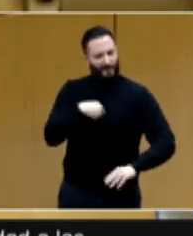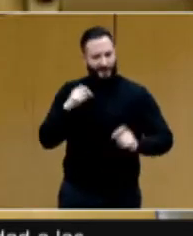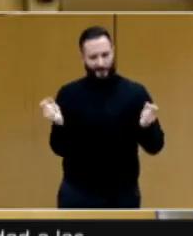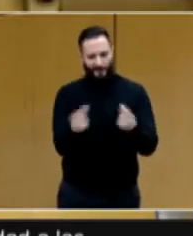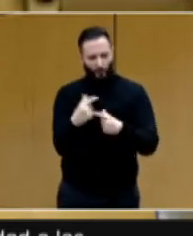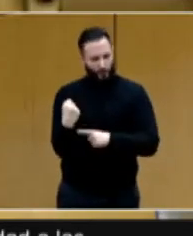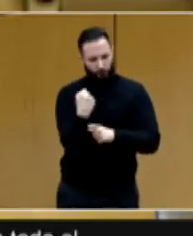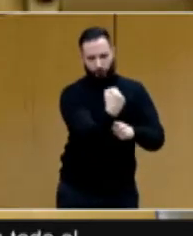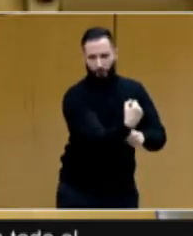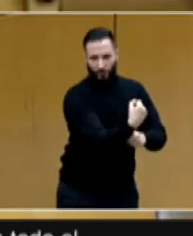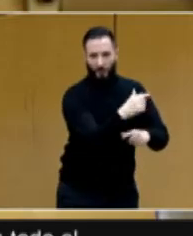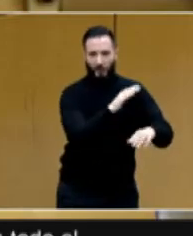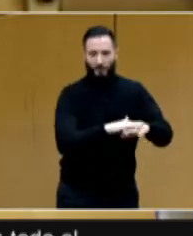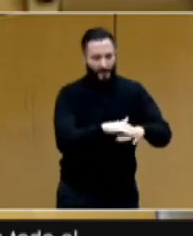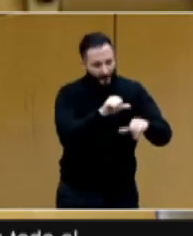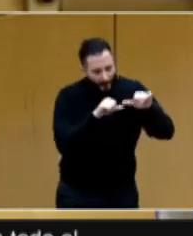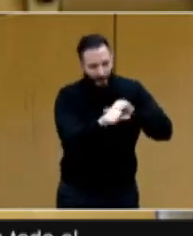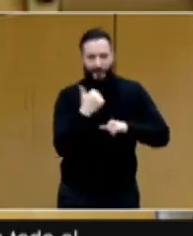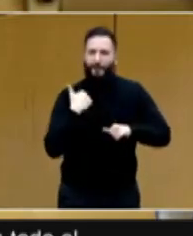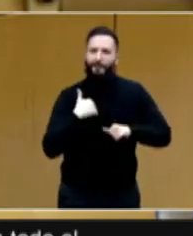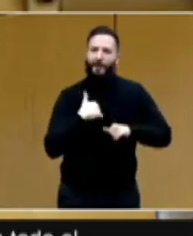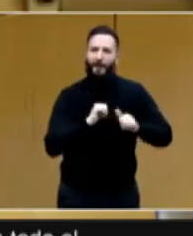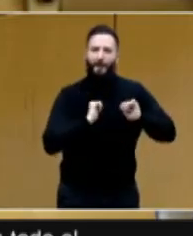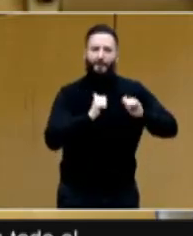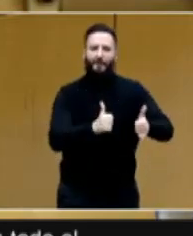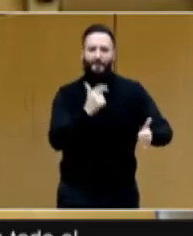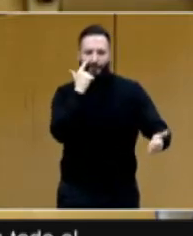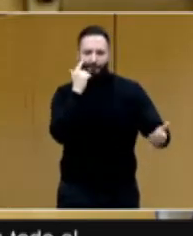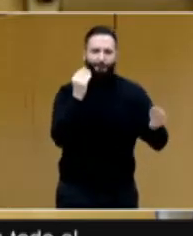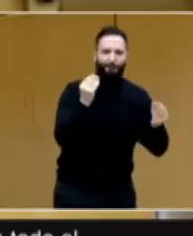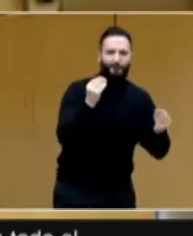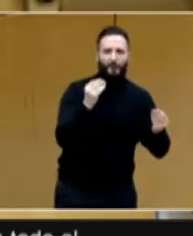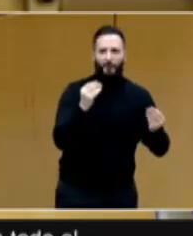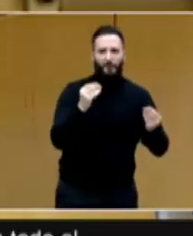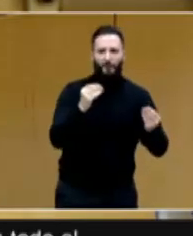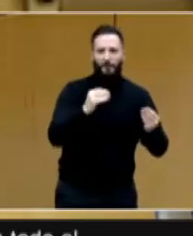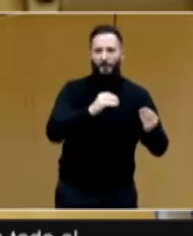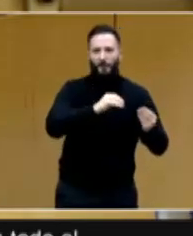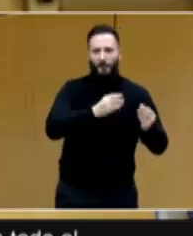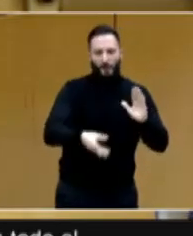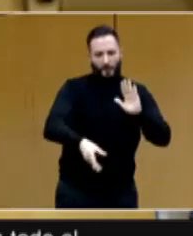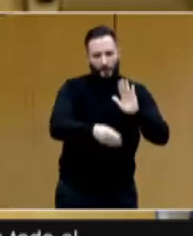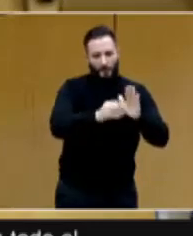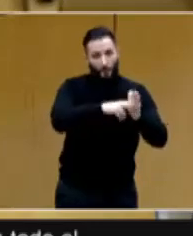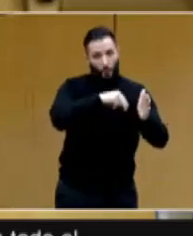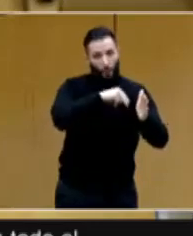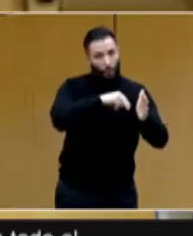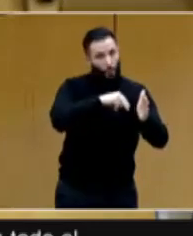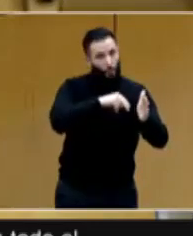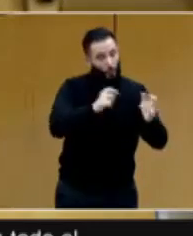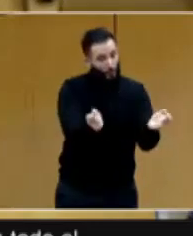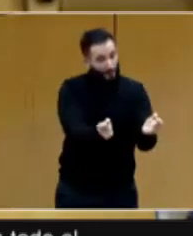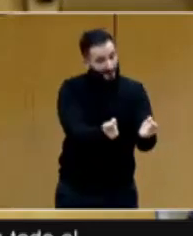la dirección general de seguros directamente y ya está considerando la derogación tácita de una disposición la prohibición de contratar un seguro